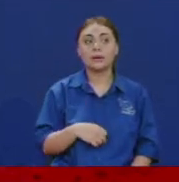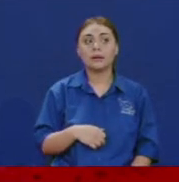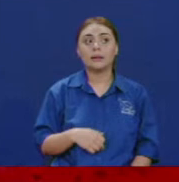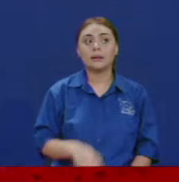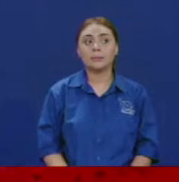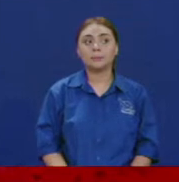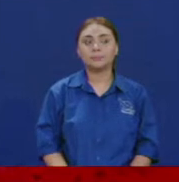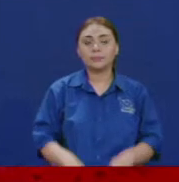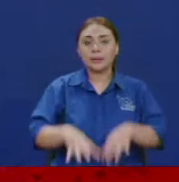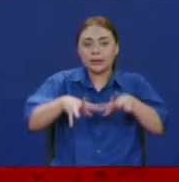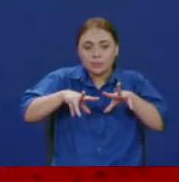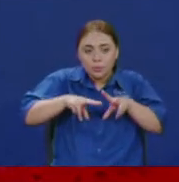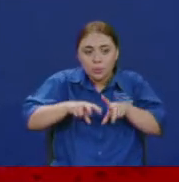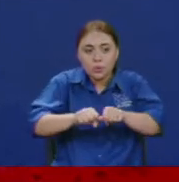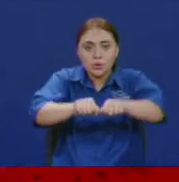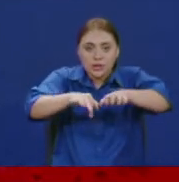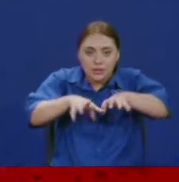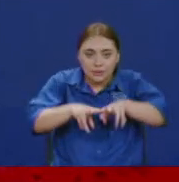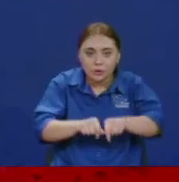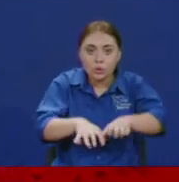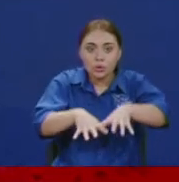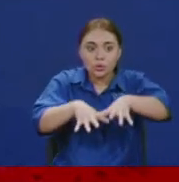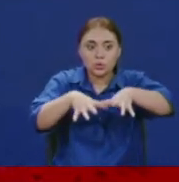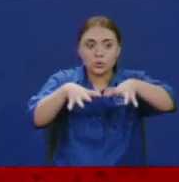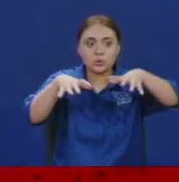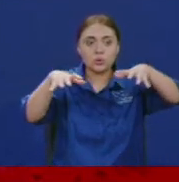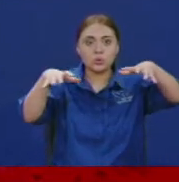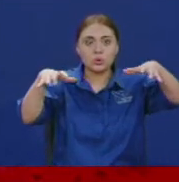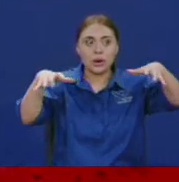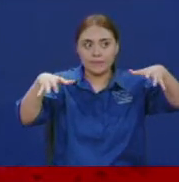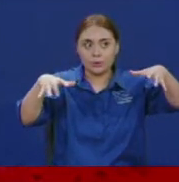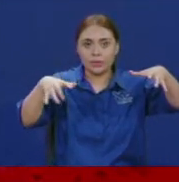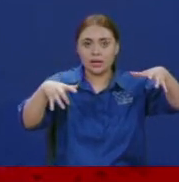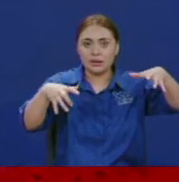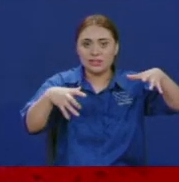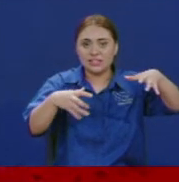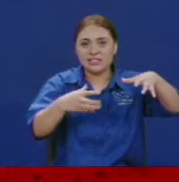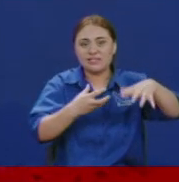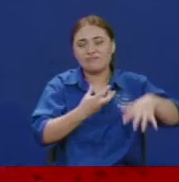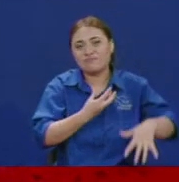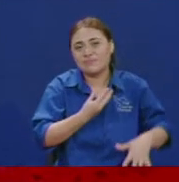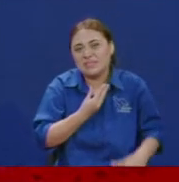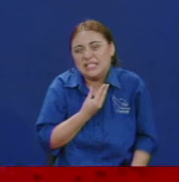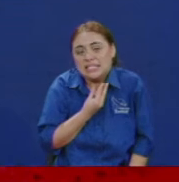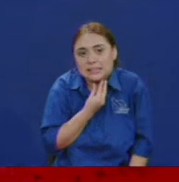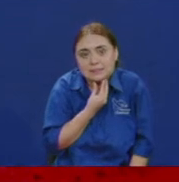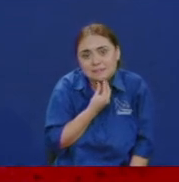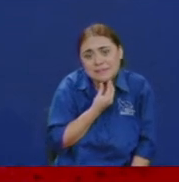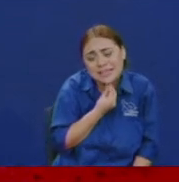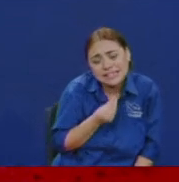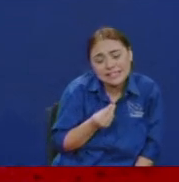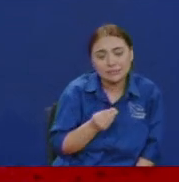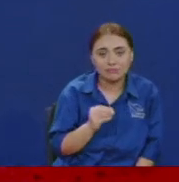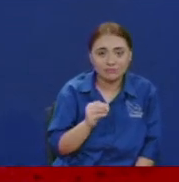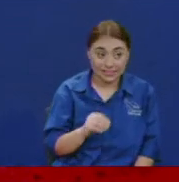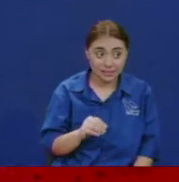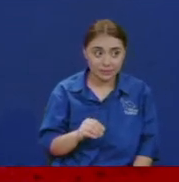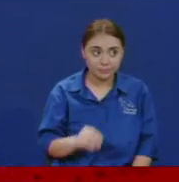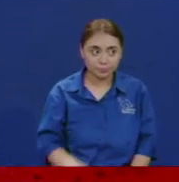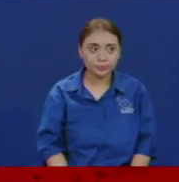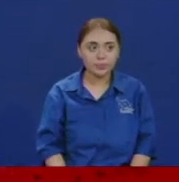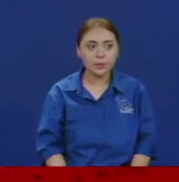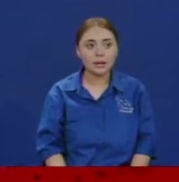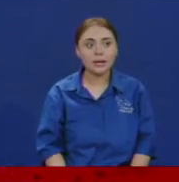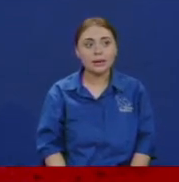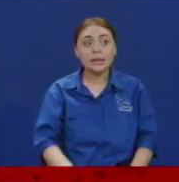palaios, la otra es una levadura de malicia que es caquia, 25-49, y la última es una levadura de